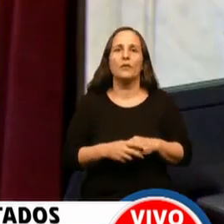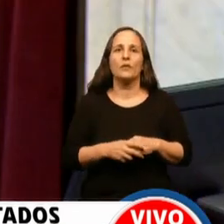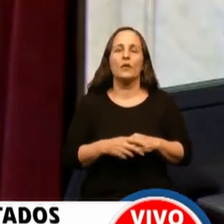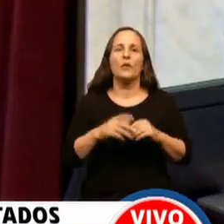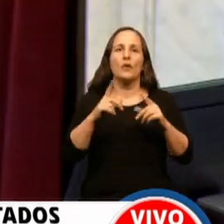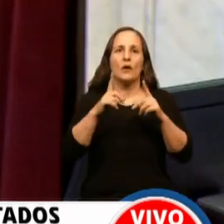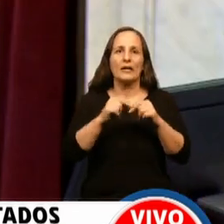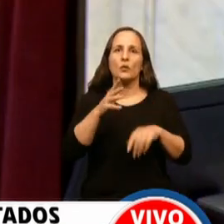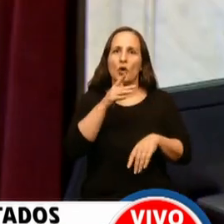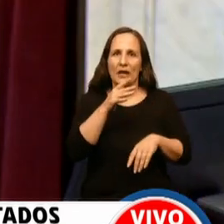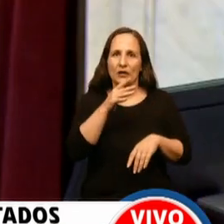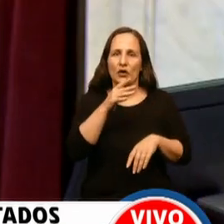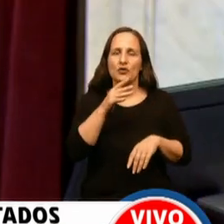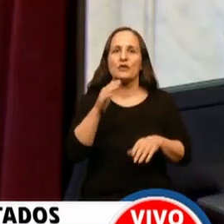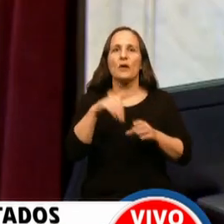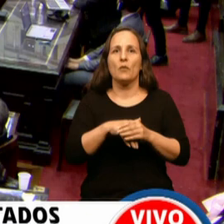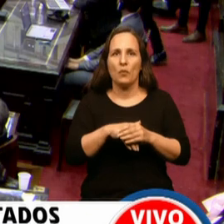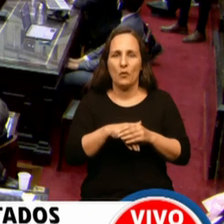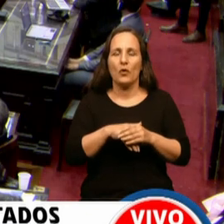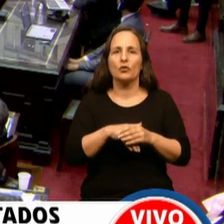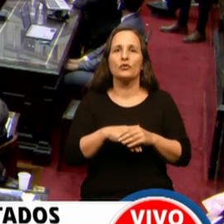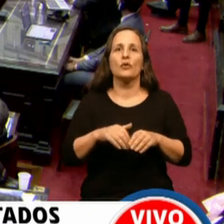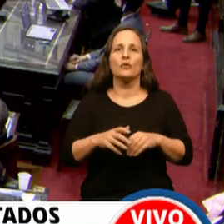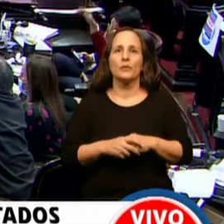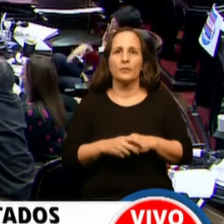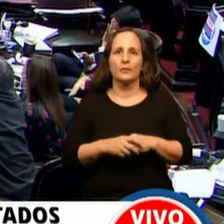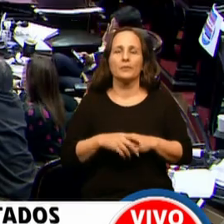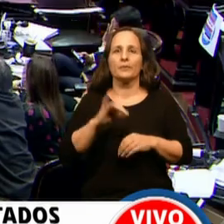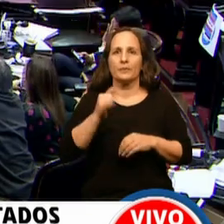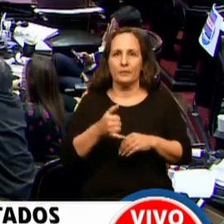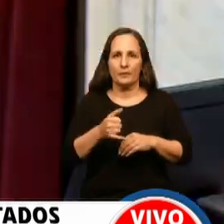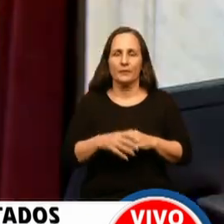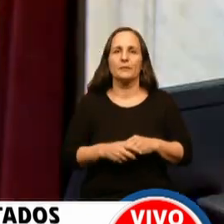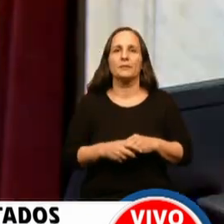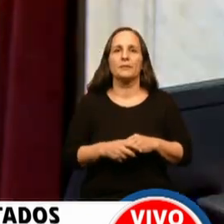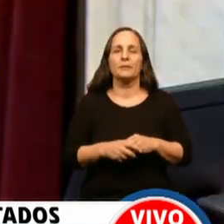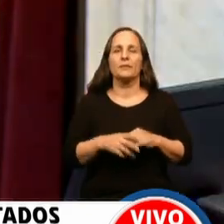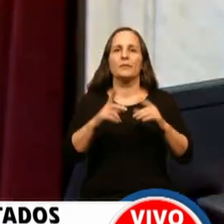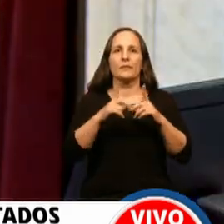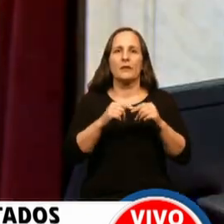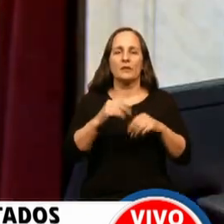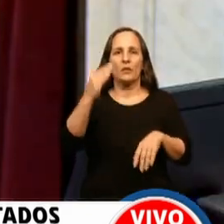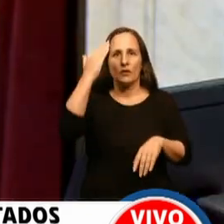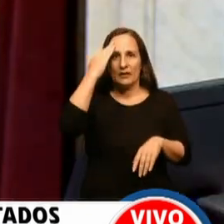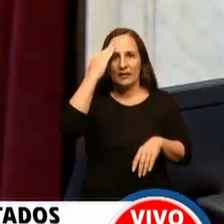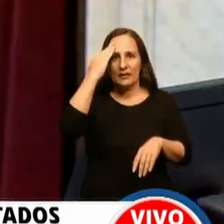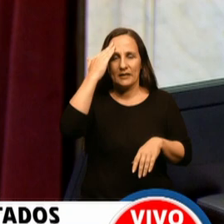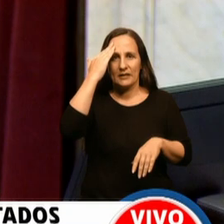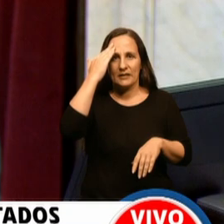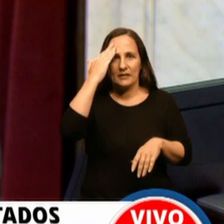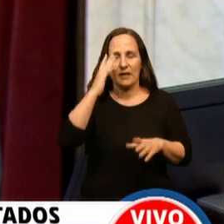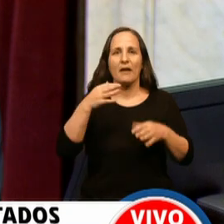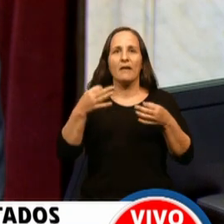artículo 14 sírvase marcar su voto resulta afirmativo artículo 15 de forma